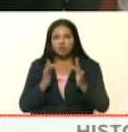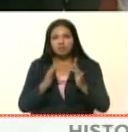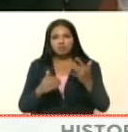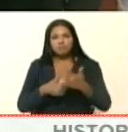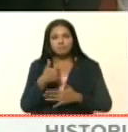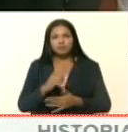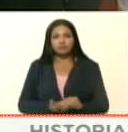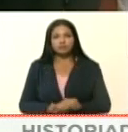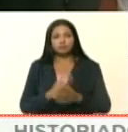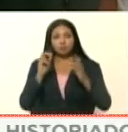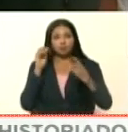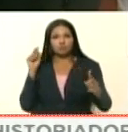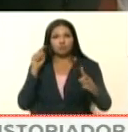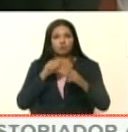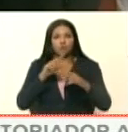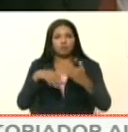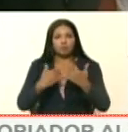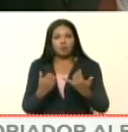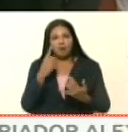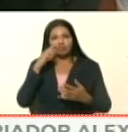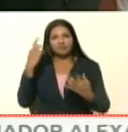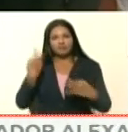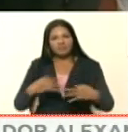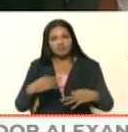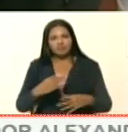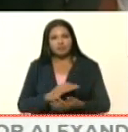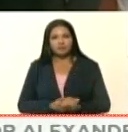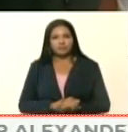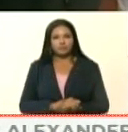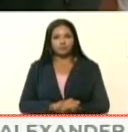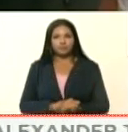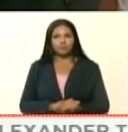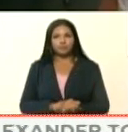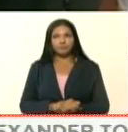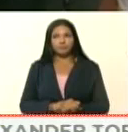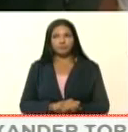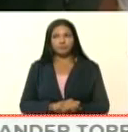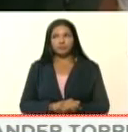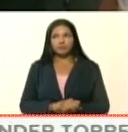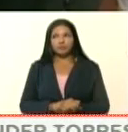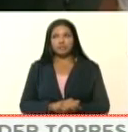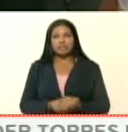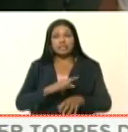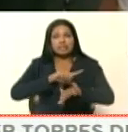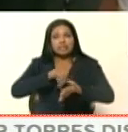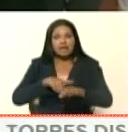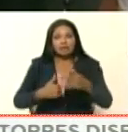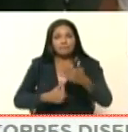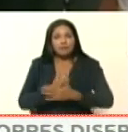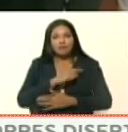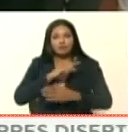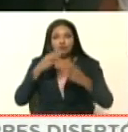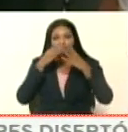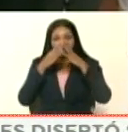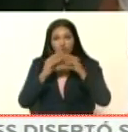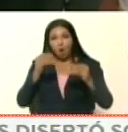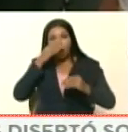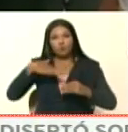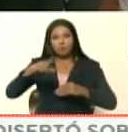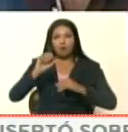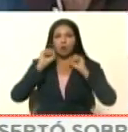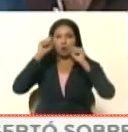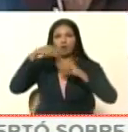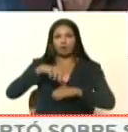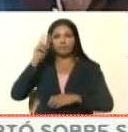nuevos niveles de verdad, de mejoras para toda la población, como se ha logrado aquí en